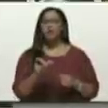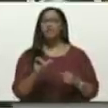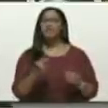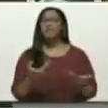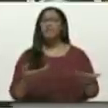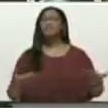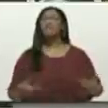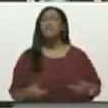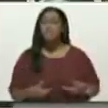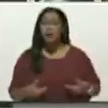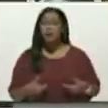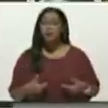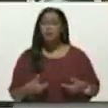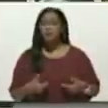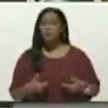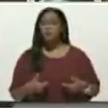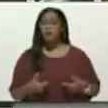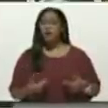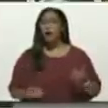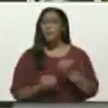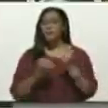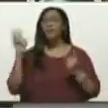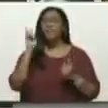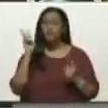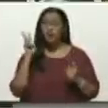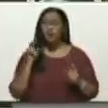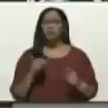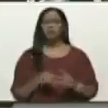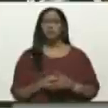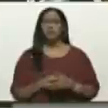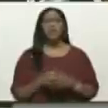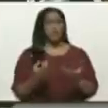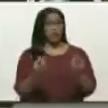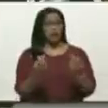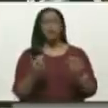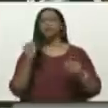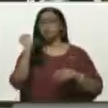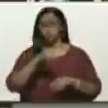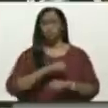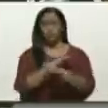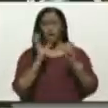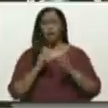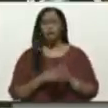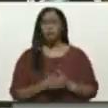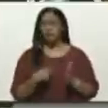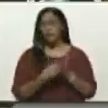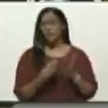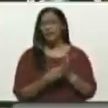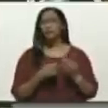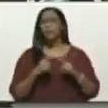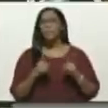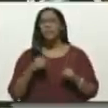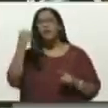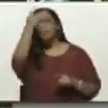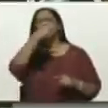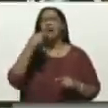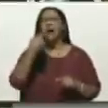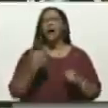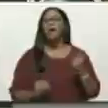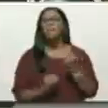su pellejo por Venezuela, así digan lo que digan, que estaba ganando, sí, claro, estaba haciendo negocio, pero puso la cara por